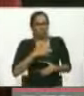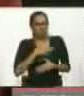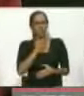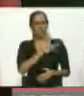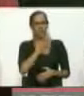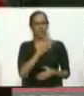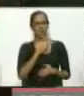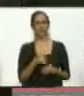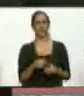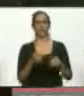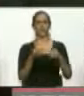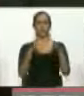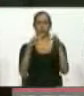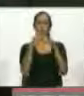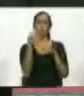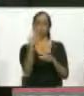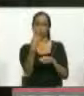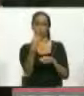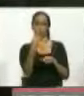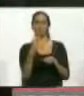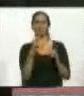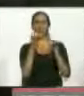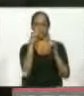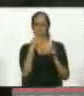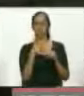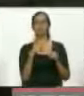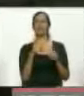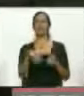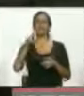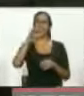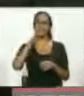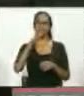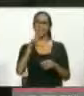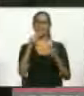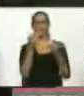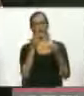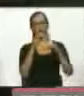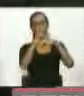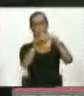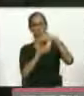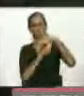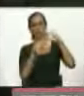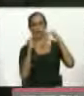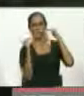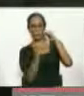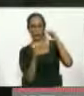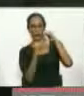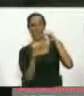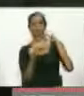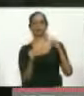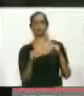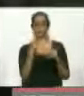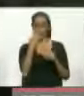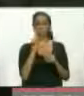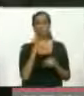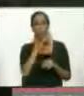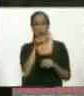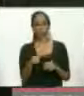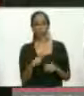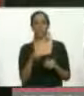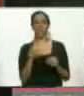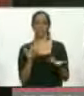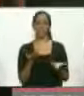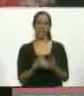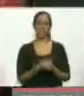estrato 2 que sigue siendo pobre estrato 3 que la clase media va a ser pobre pero igual eres pobre la